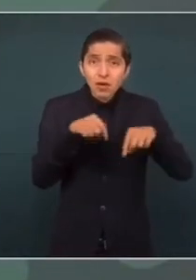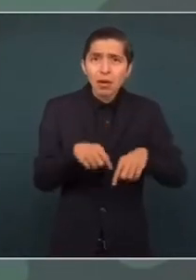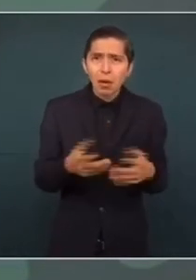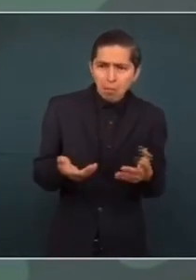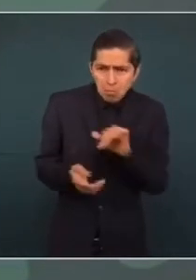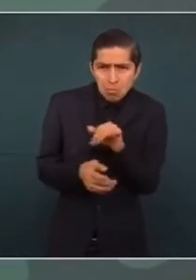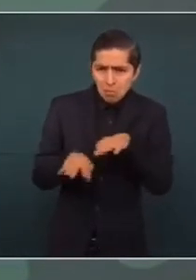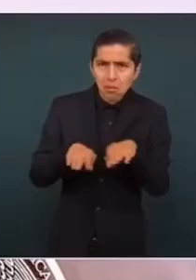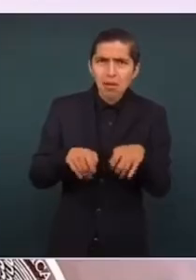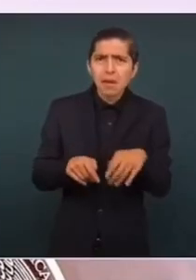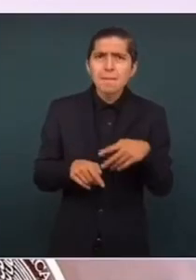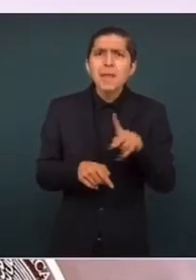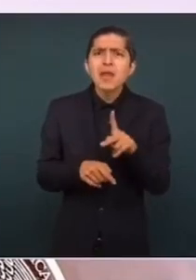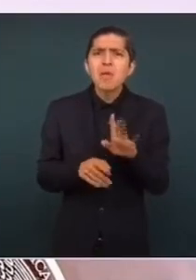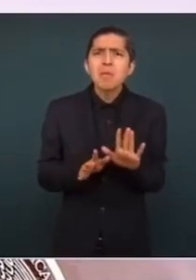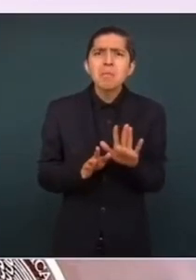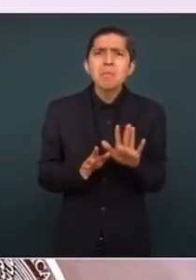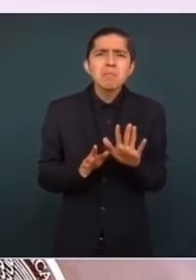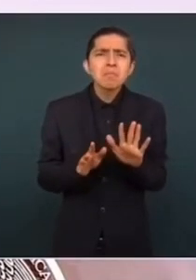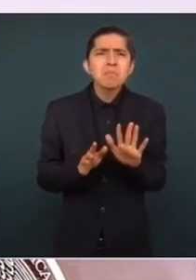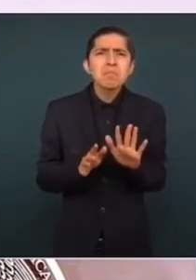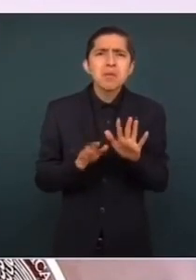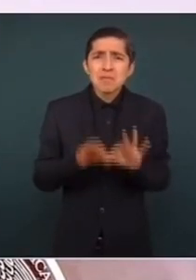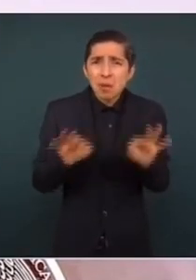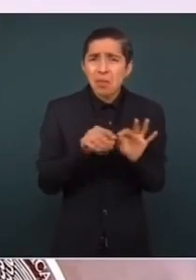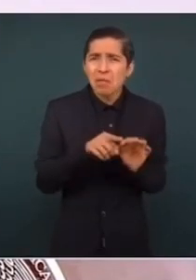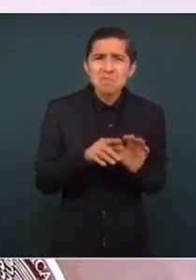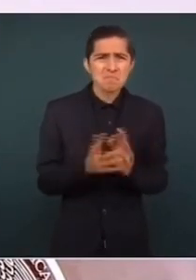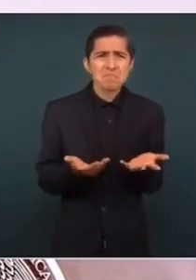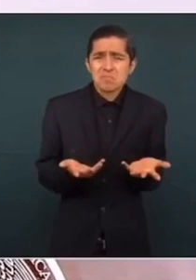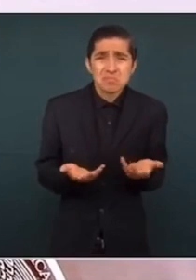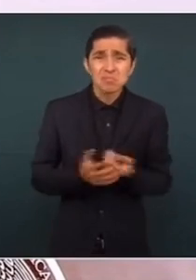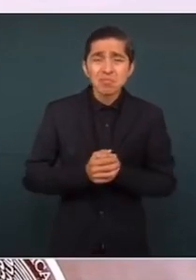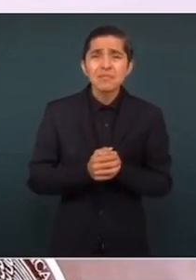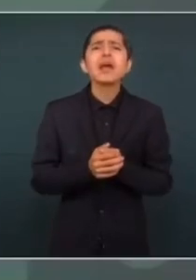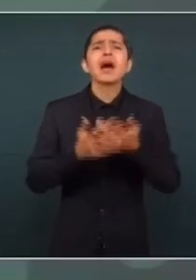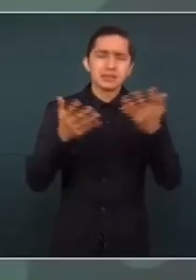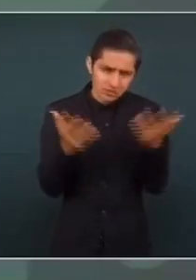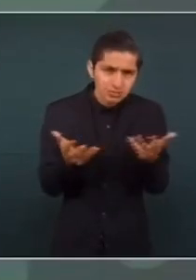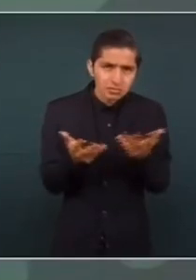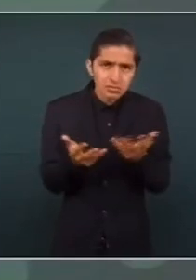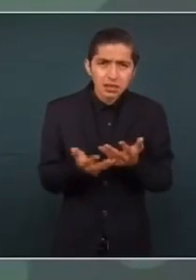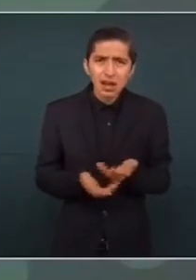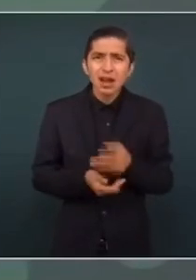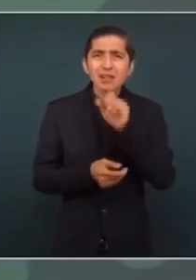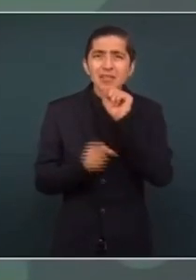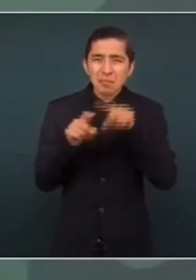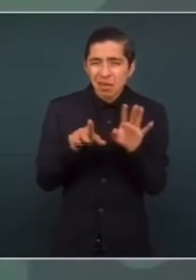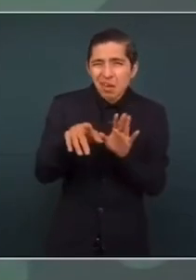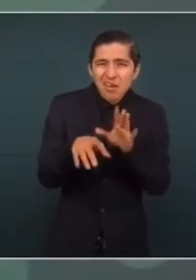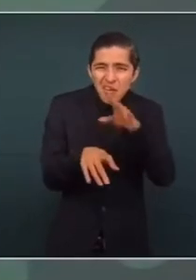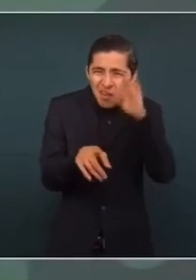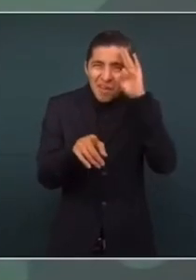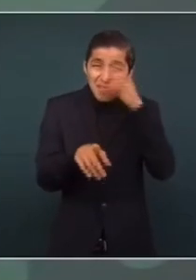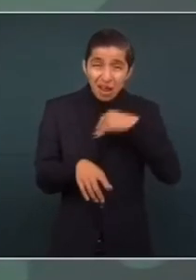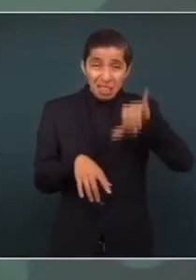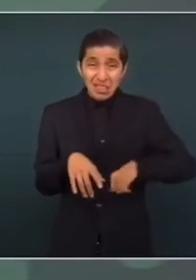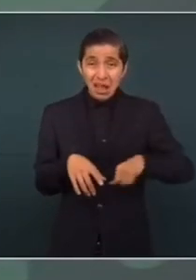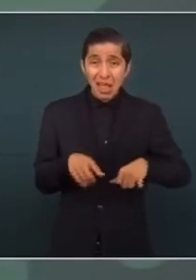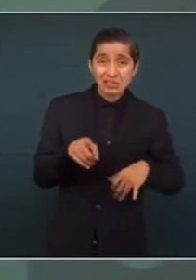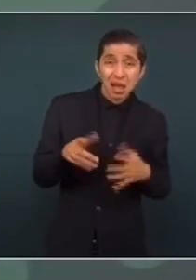sí, pero eso es un asunto público, nada novedoso, pero lo están revisando. Tampoco crees que me